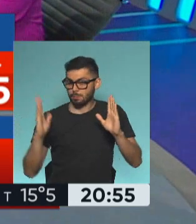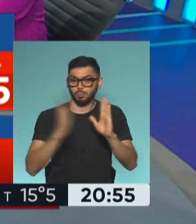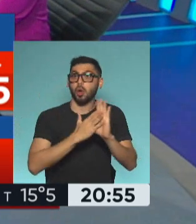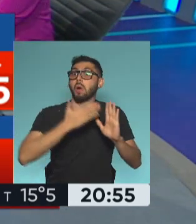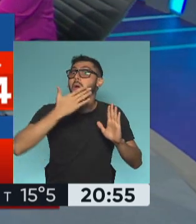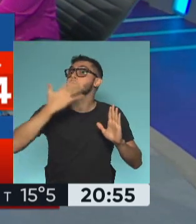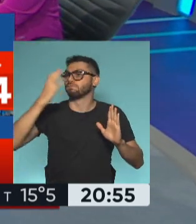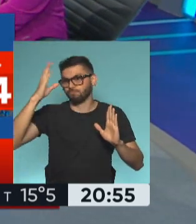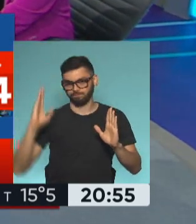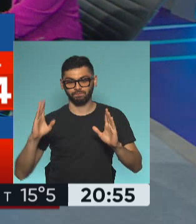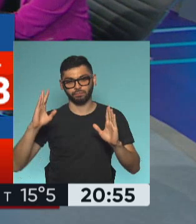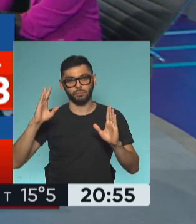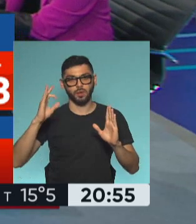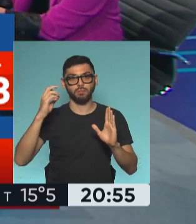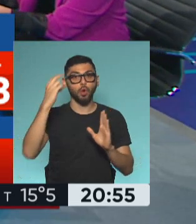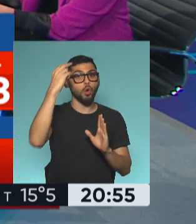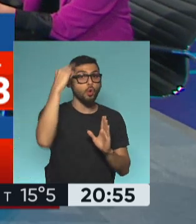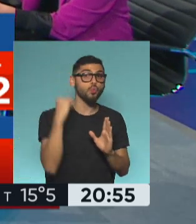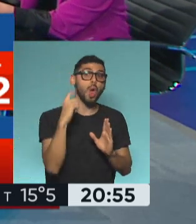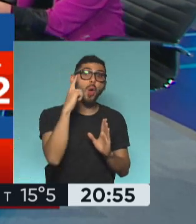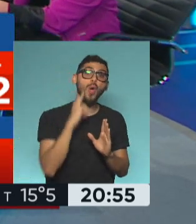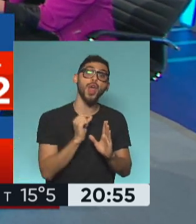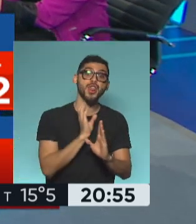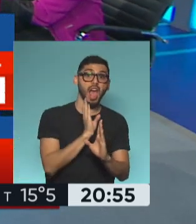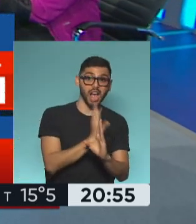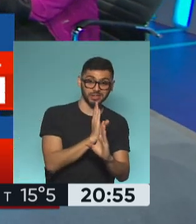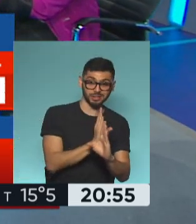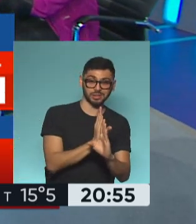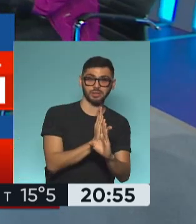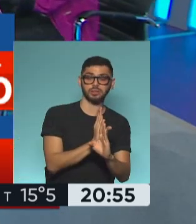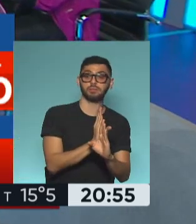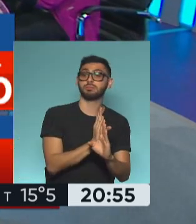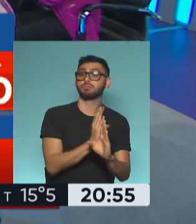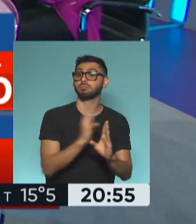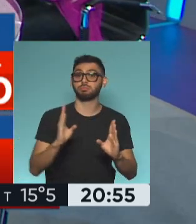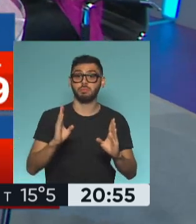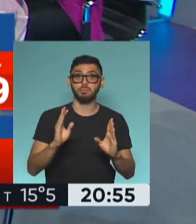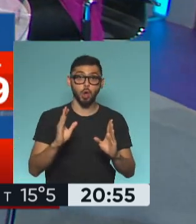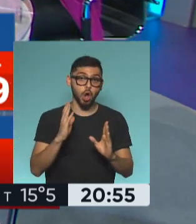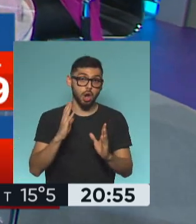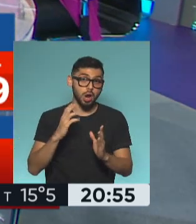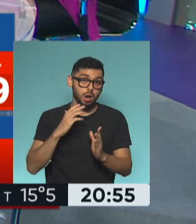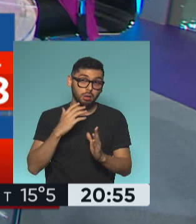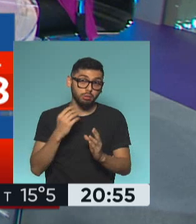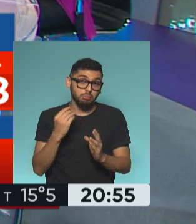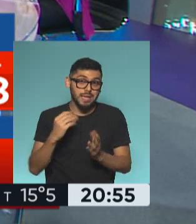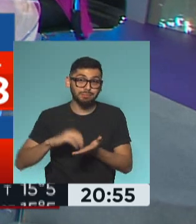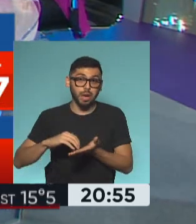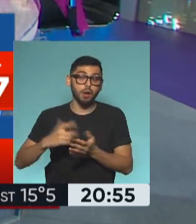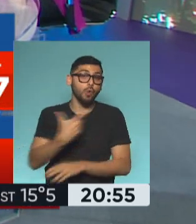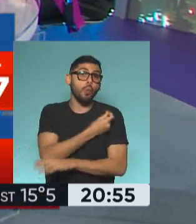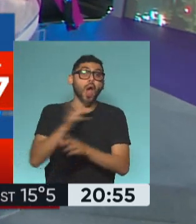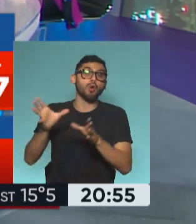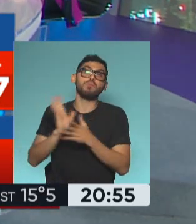meta. Durante estos 9 días, ¿qué? Esperar vacunas. Quizás ese sea el gran objetivo